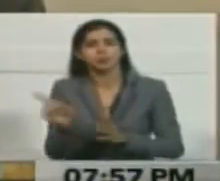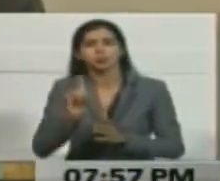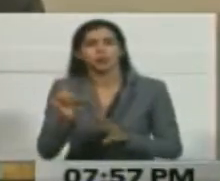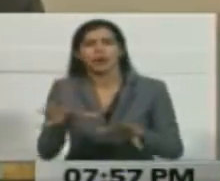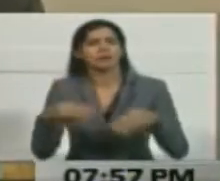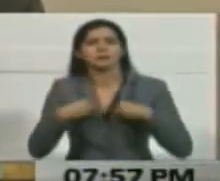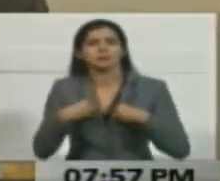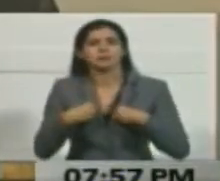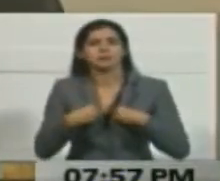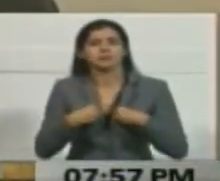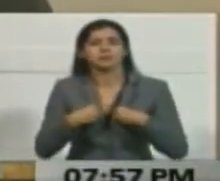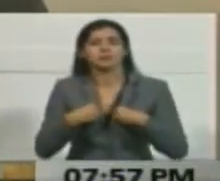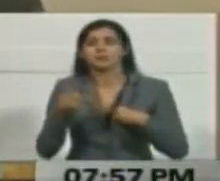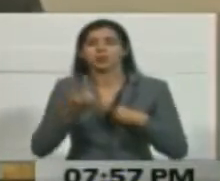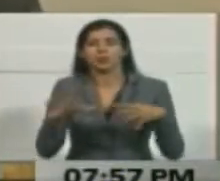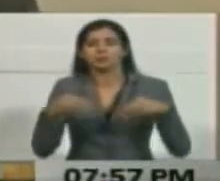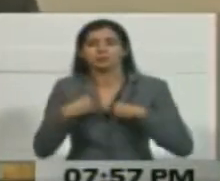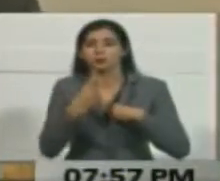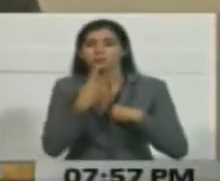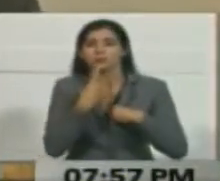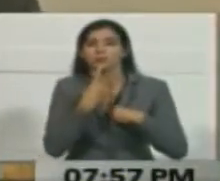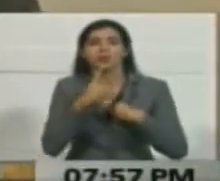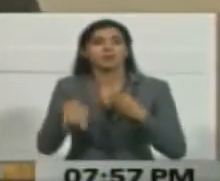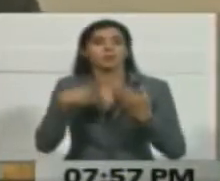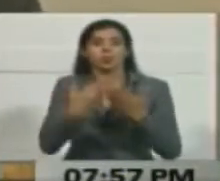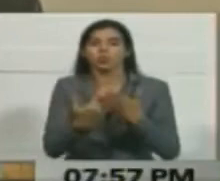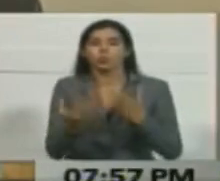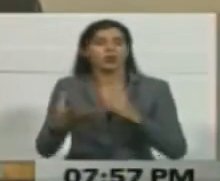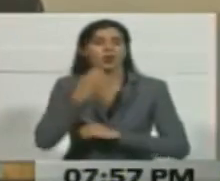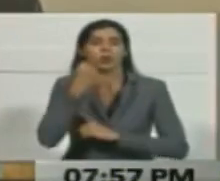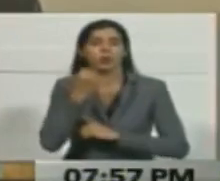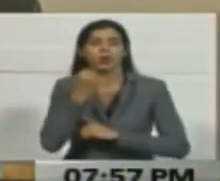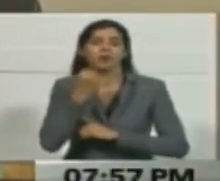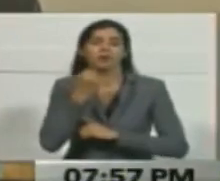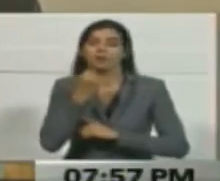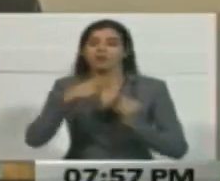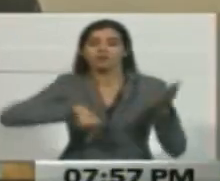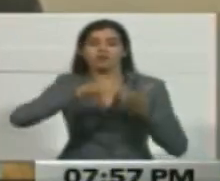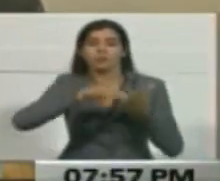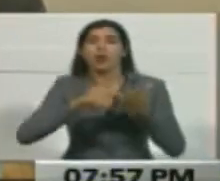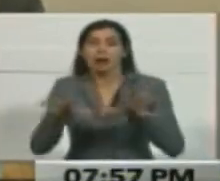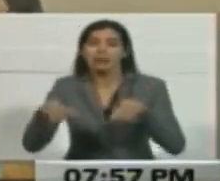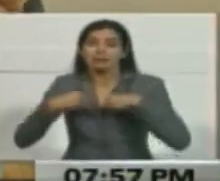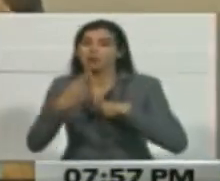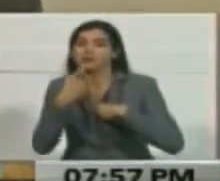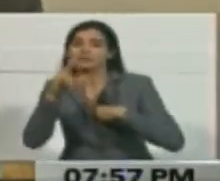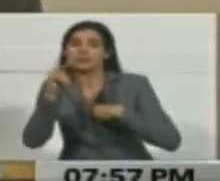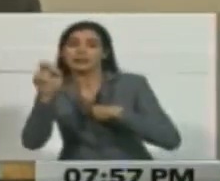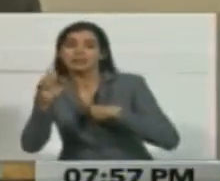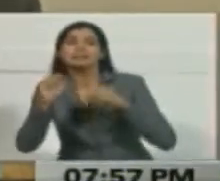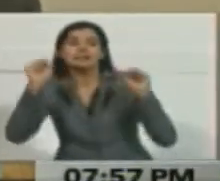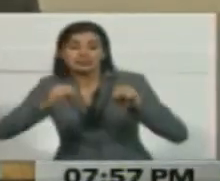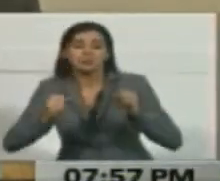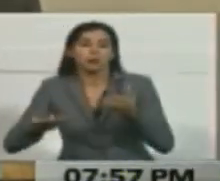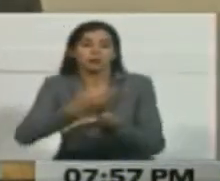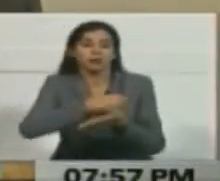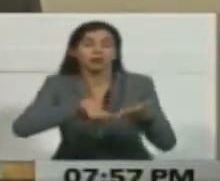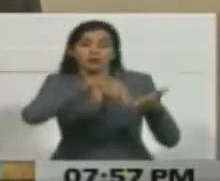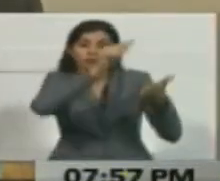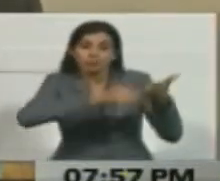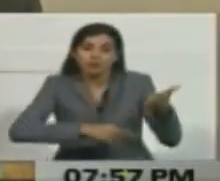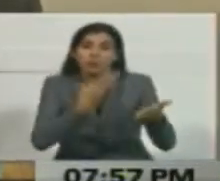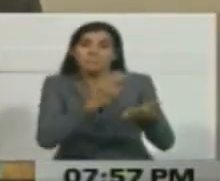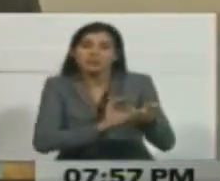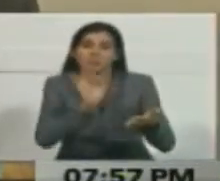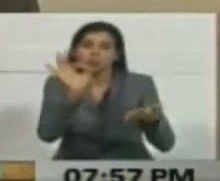tratando de convencer a su gente. Al final no van a lograr la firma y se van a ir para la calle llamando a lo que no. Lo estoy diciendo hoy, ¿qué día es hoy?